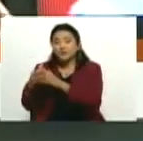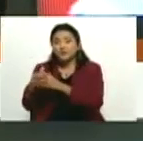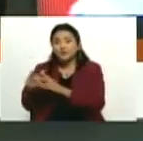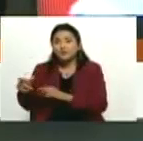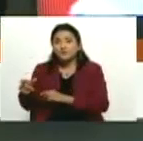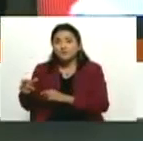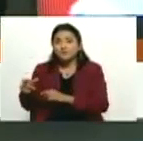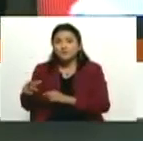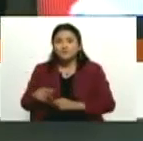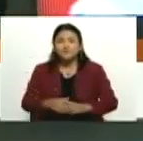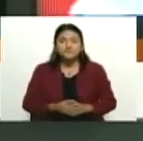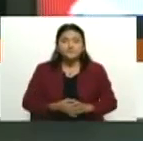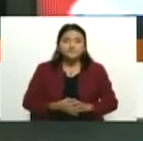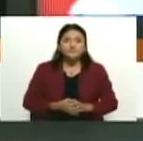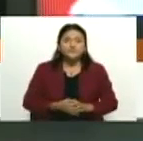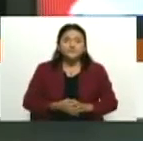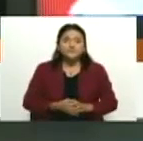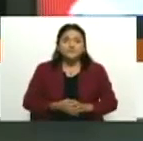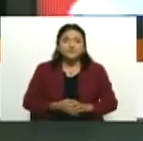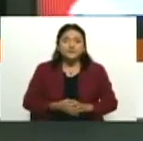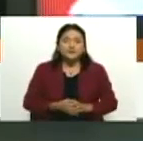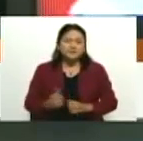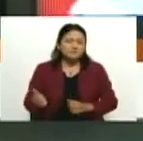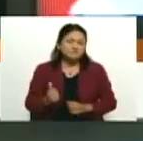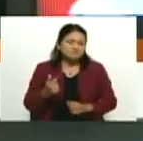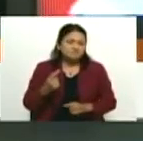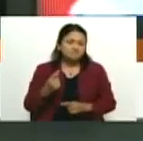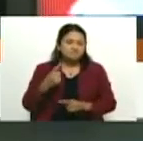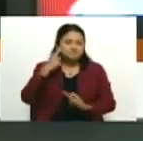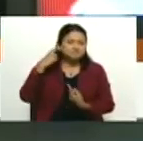y sus aliados. No le importan los pueblos.